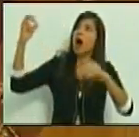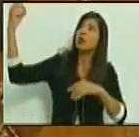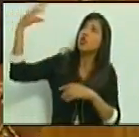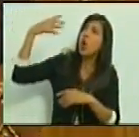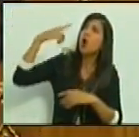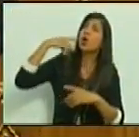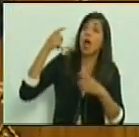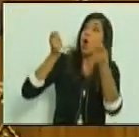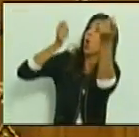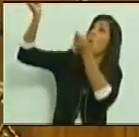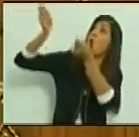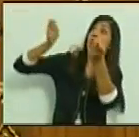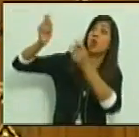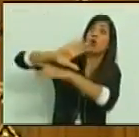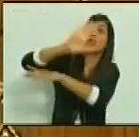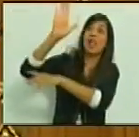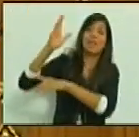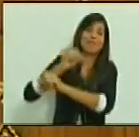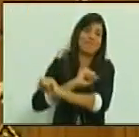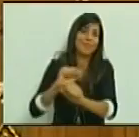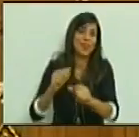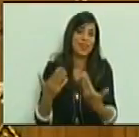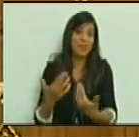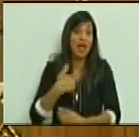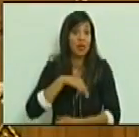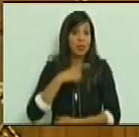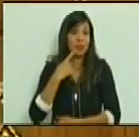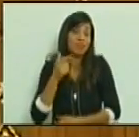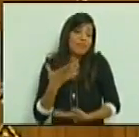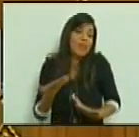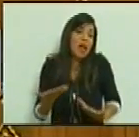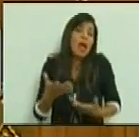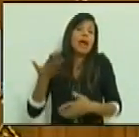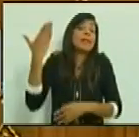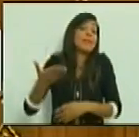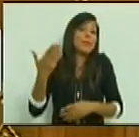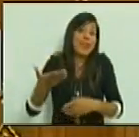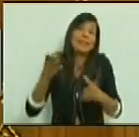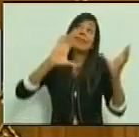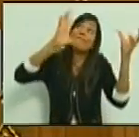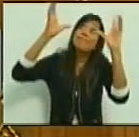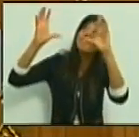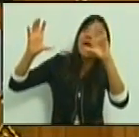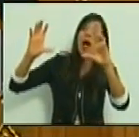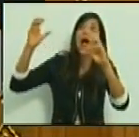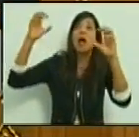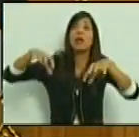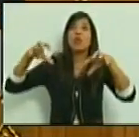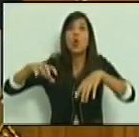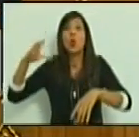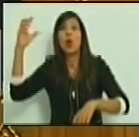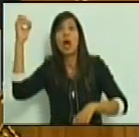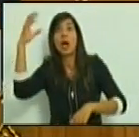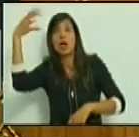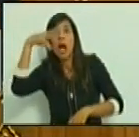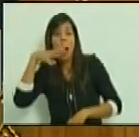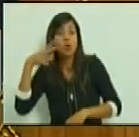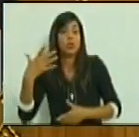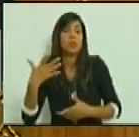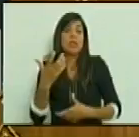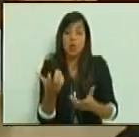controlamos ninguno de nosotros, es un elemento sustancial. Y como consecuencia de esa característica, la agricultura